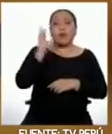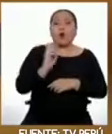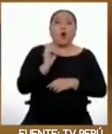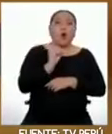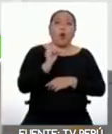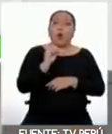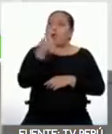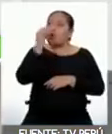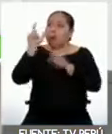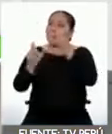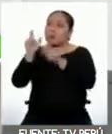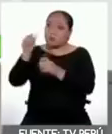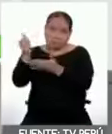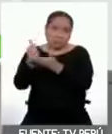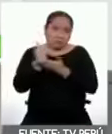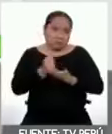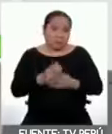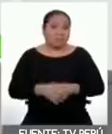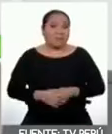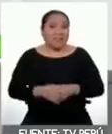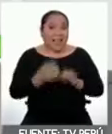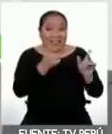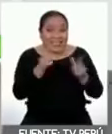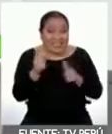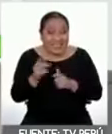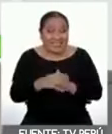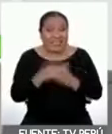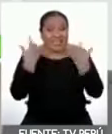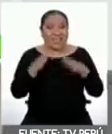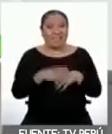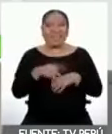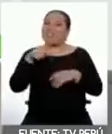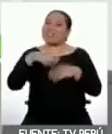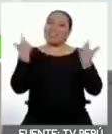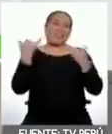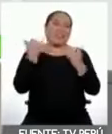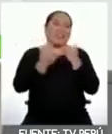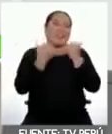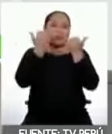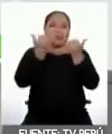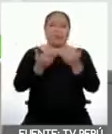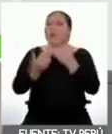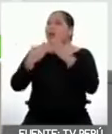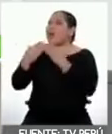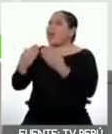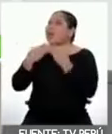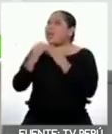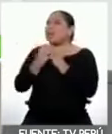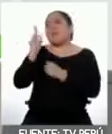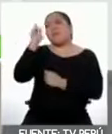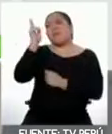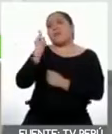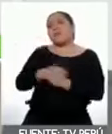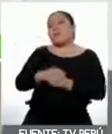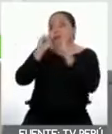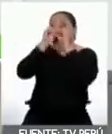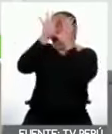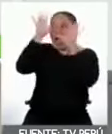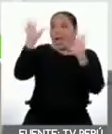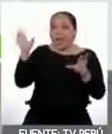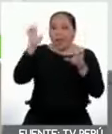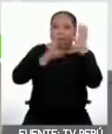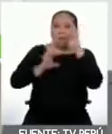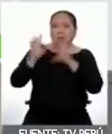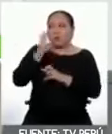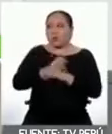persona que te pueda ayudar. ¿Listas y listos entonces? Eso fue todo por hoy. Muchas gracias, estimado profesor, por aclararnos